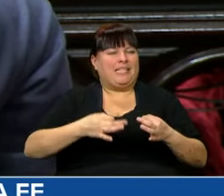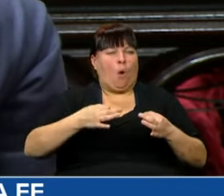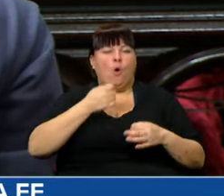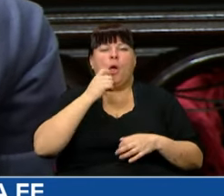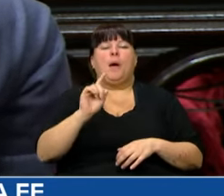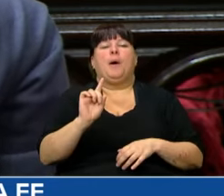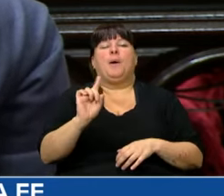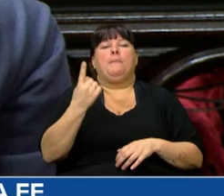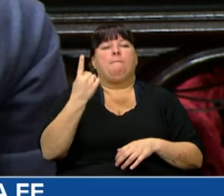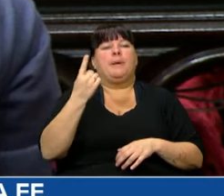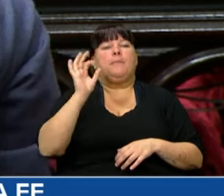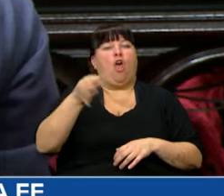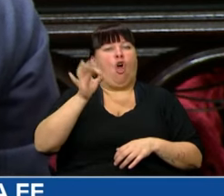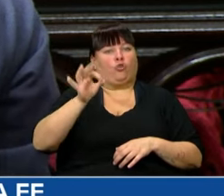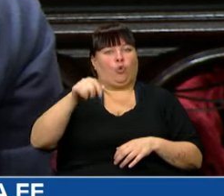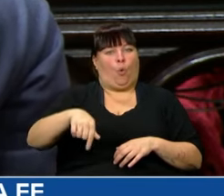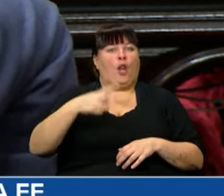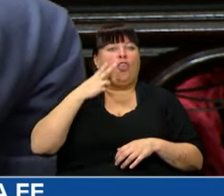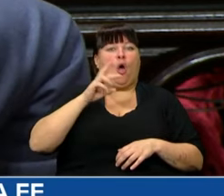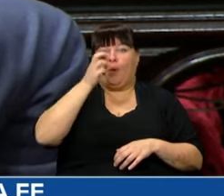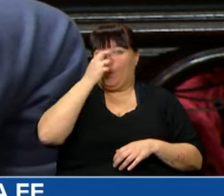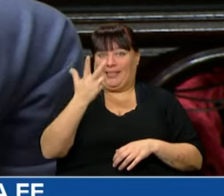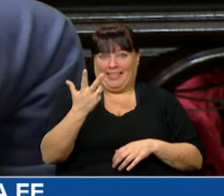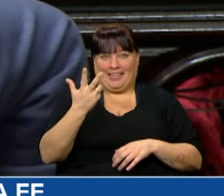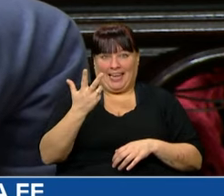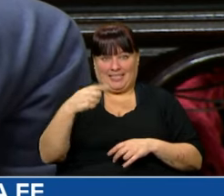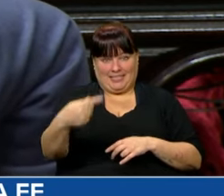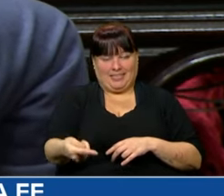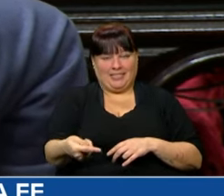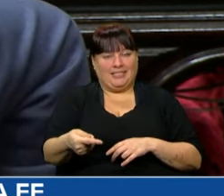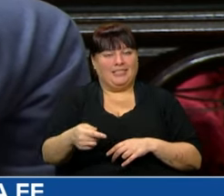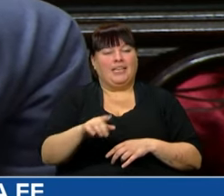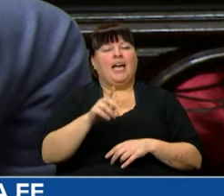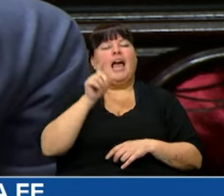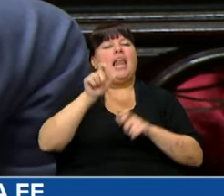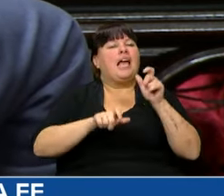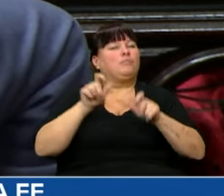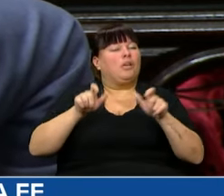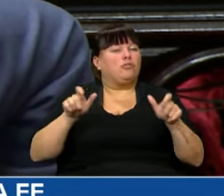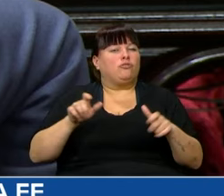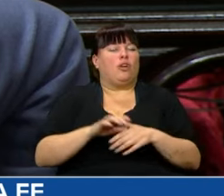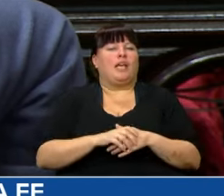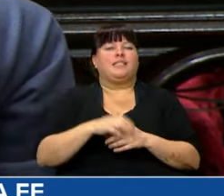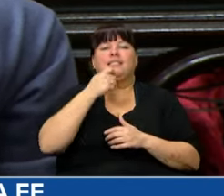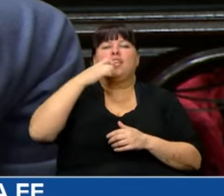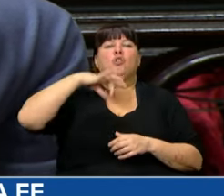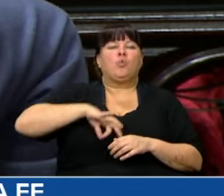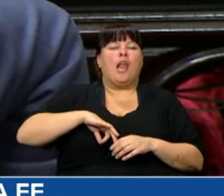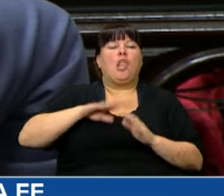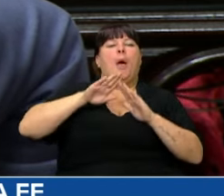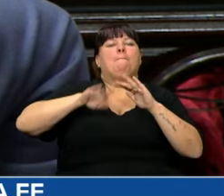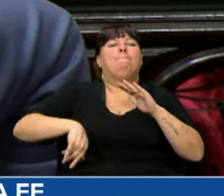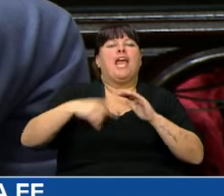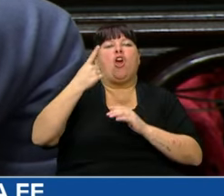al 1 de octubre de este 2023 que nadie que gane por abajo